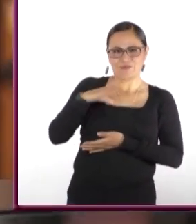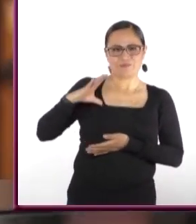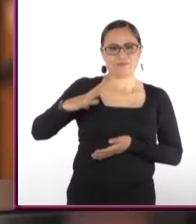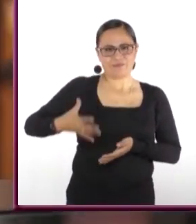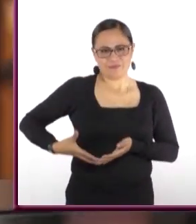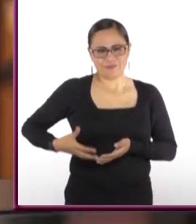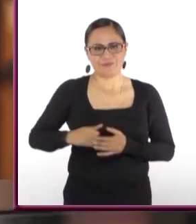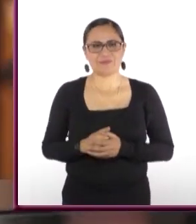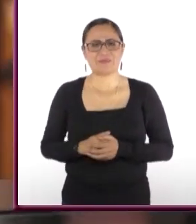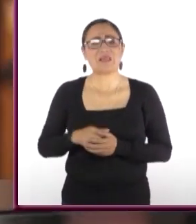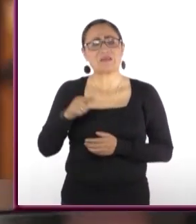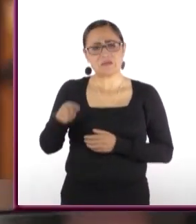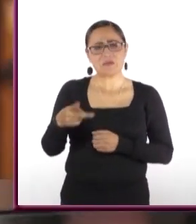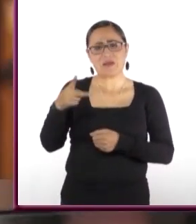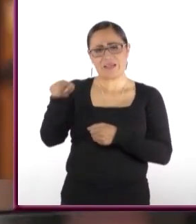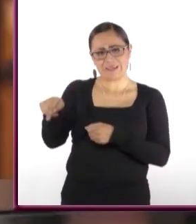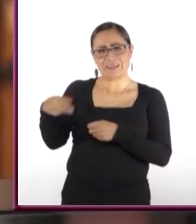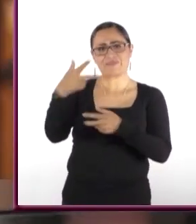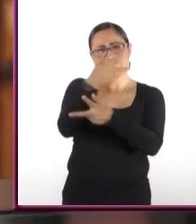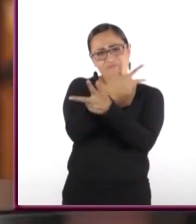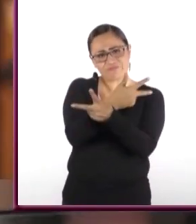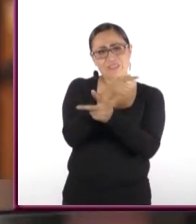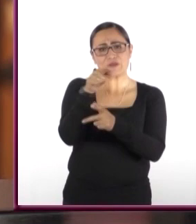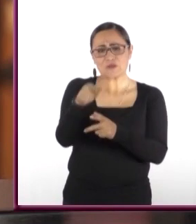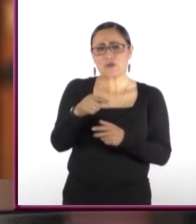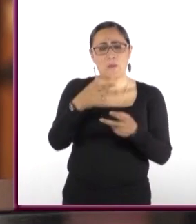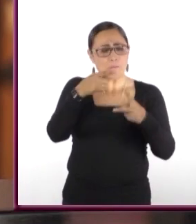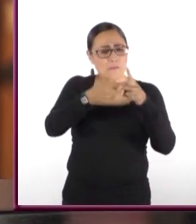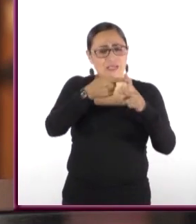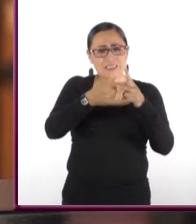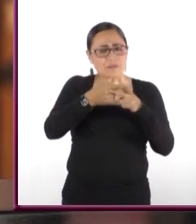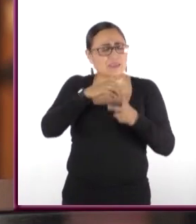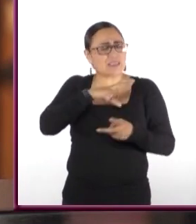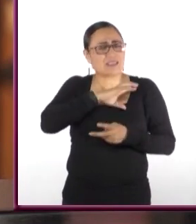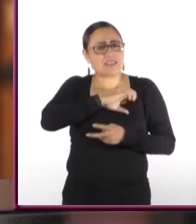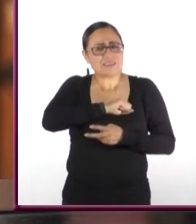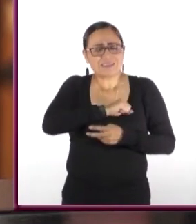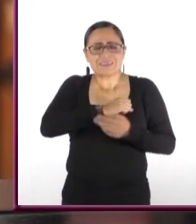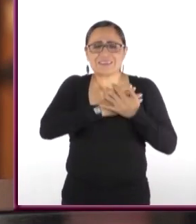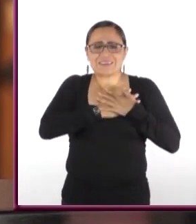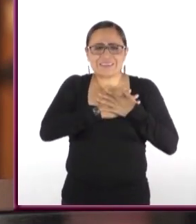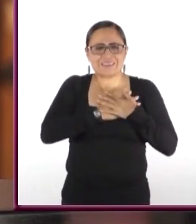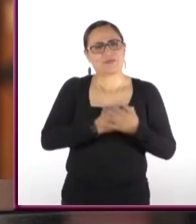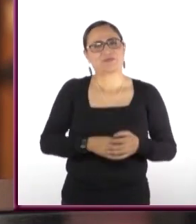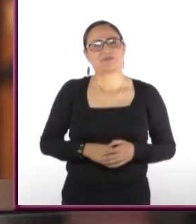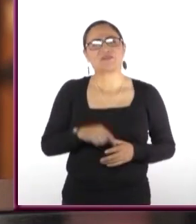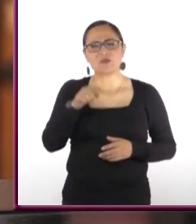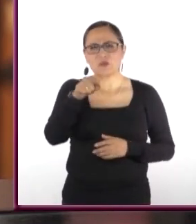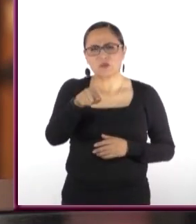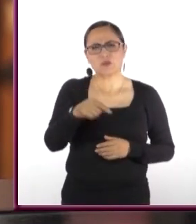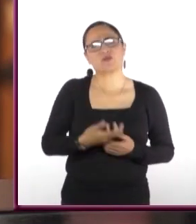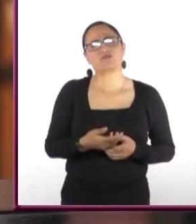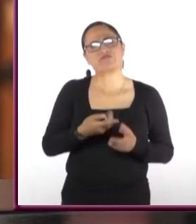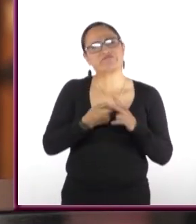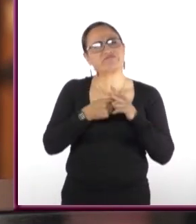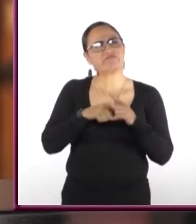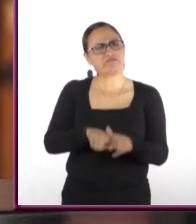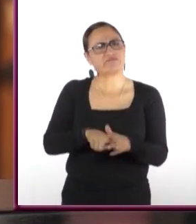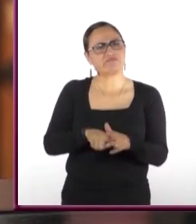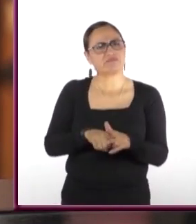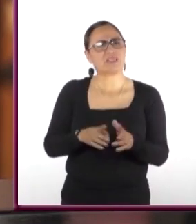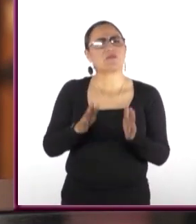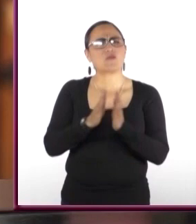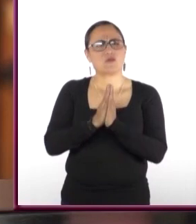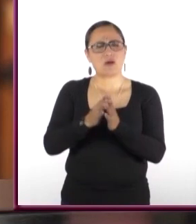gusto tenerte aquí, sobre todo porque sabemos tu enorme amor por las matemáticas. Entonces me gustaría comenzar porque nos cuentes qué es lo